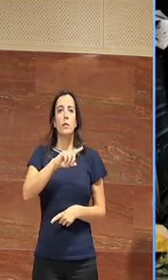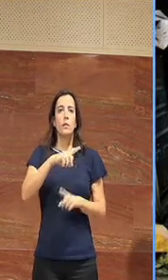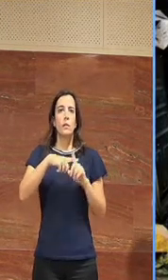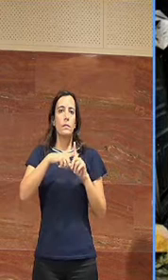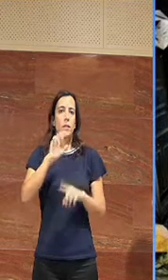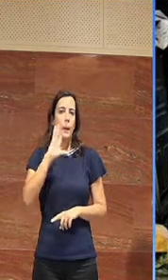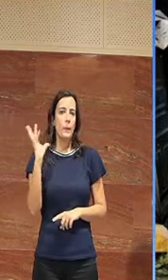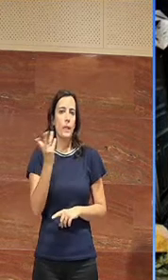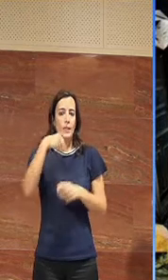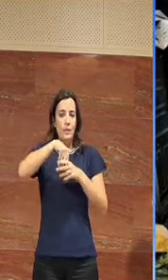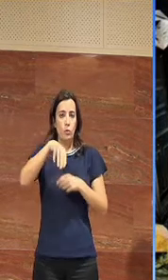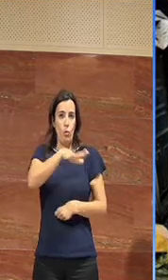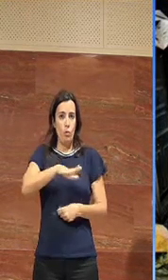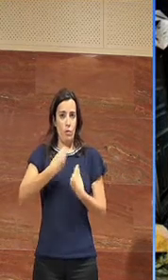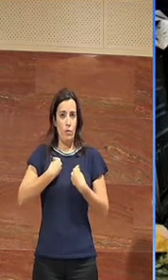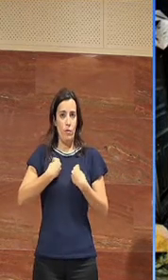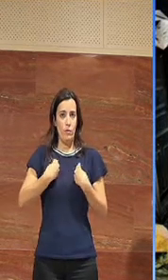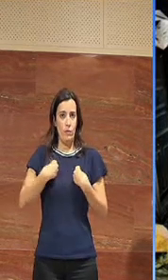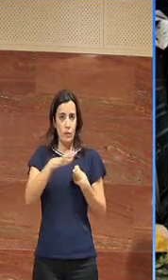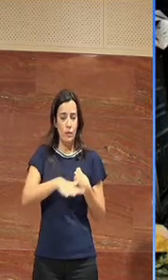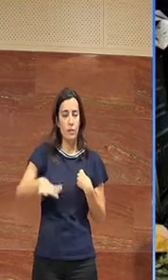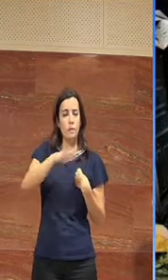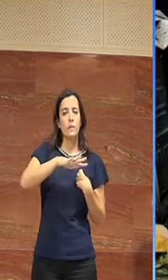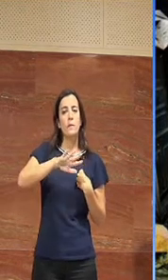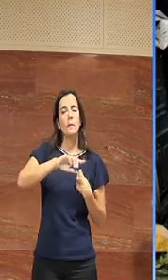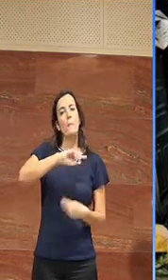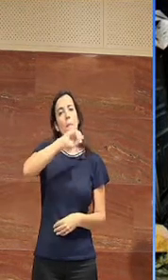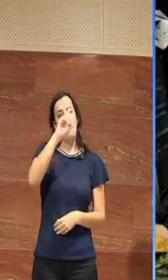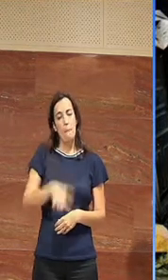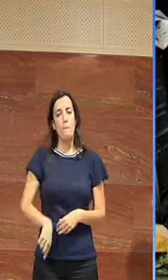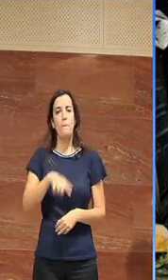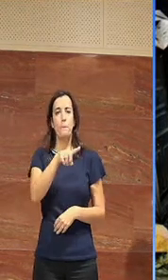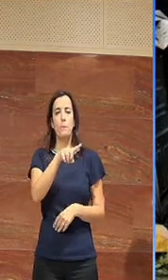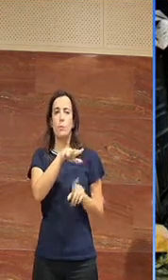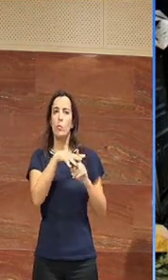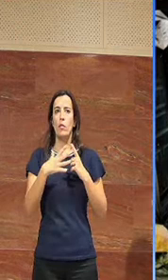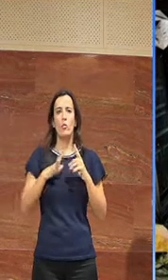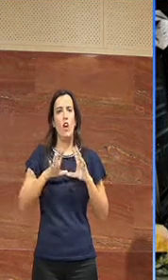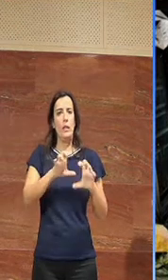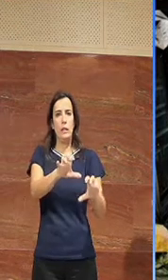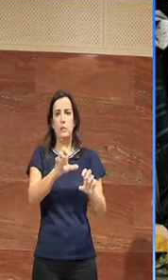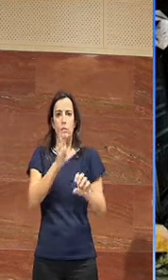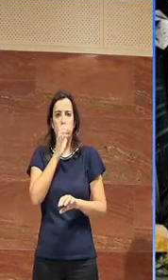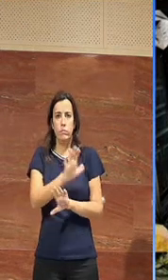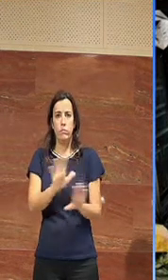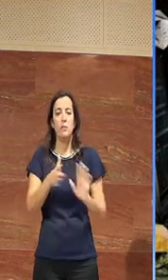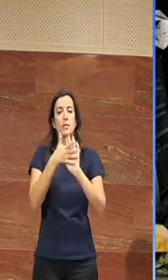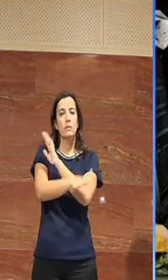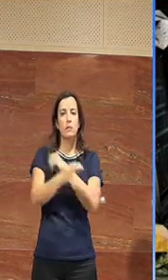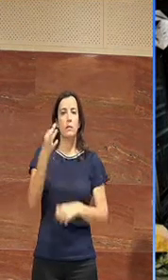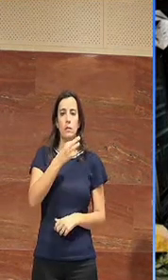poseen en sus hábitats, además son extraordinariamente lesivos. Entonces, lo que hacen